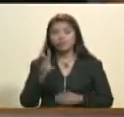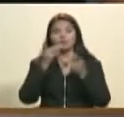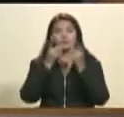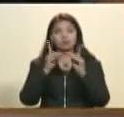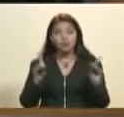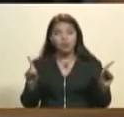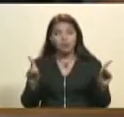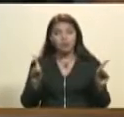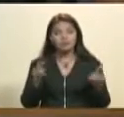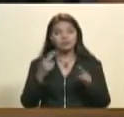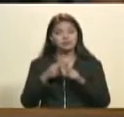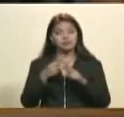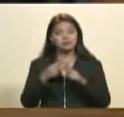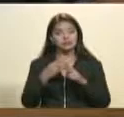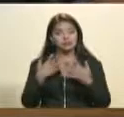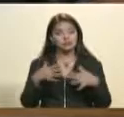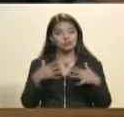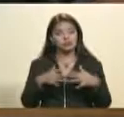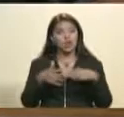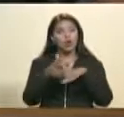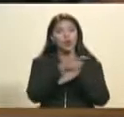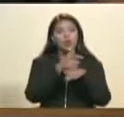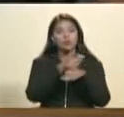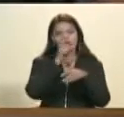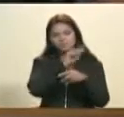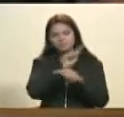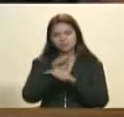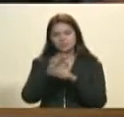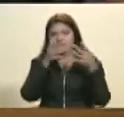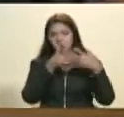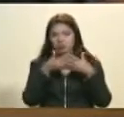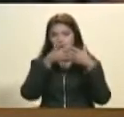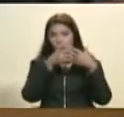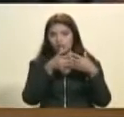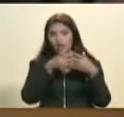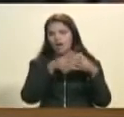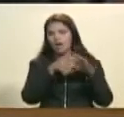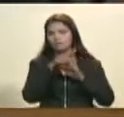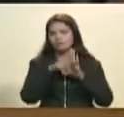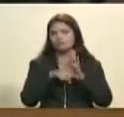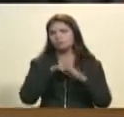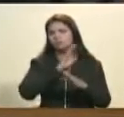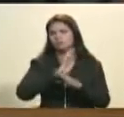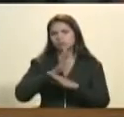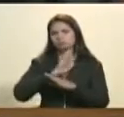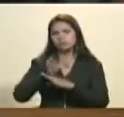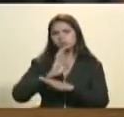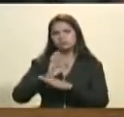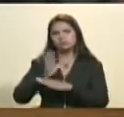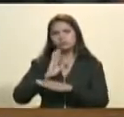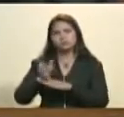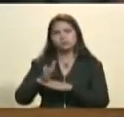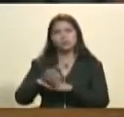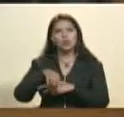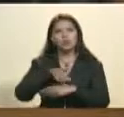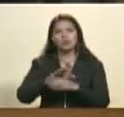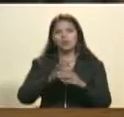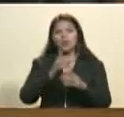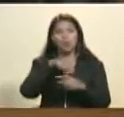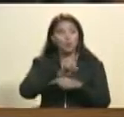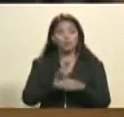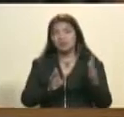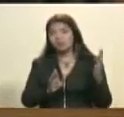está amenazada por el gobierno de los Estados Unidos al imponer un conjunto de sanciones de carácter unilateral